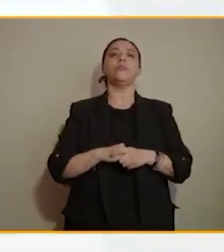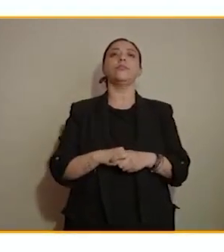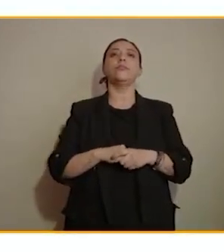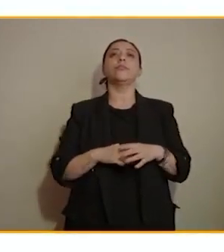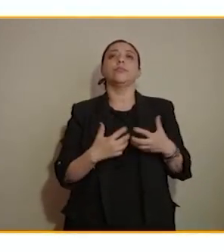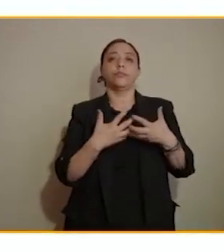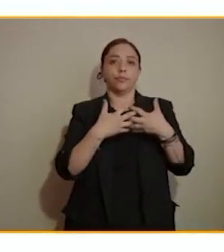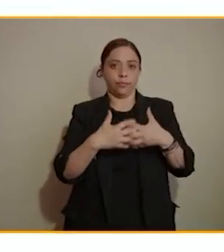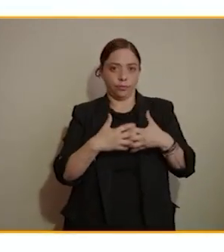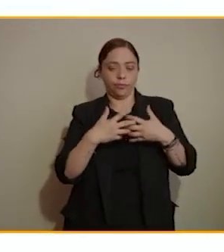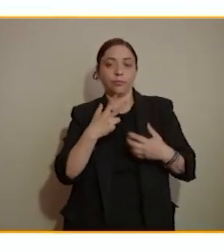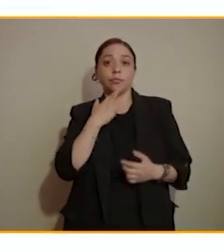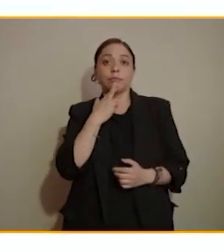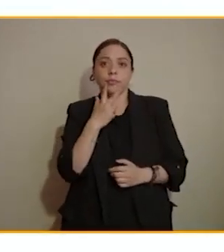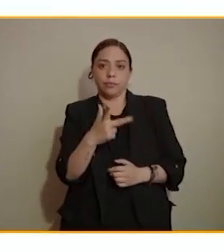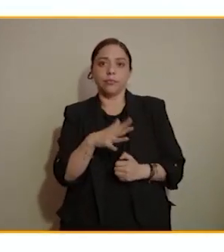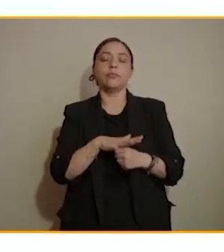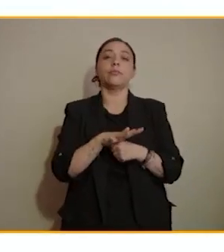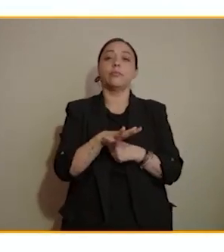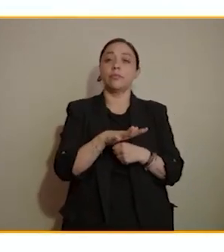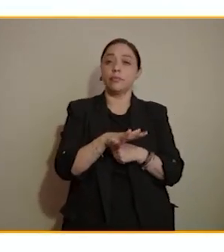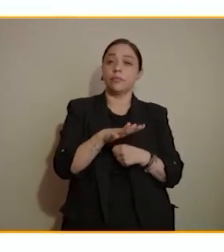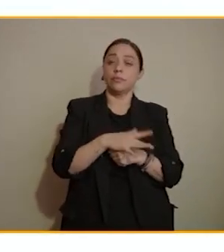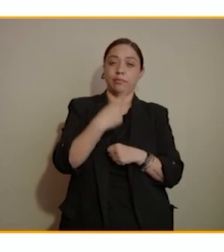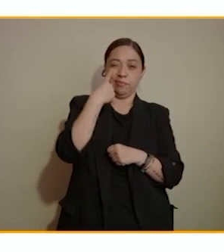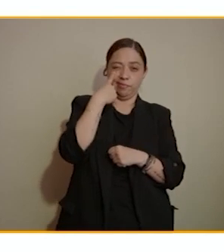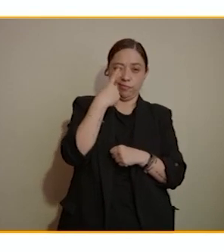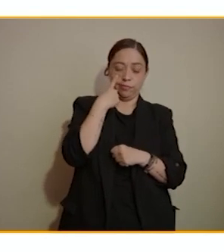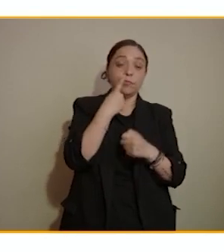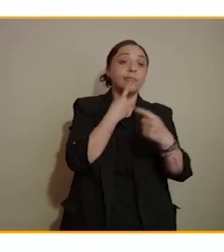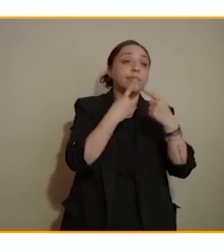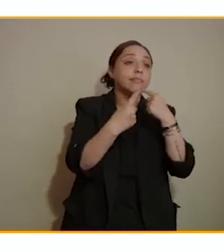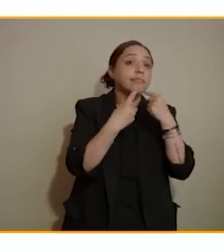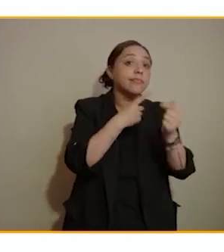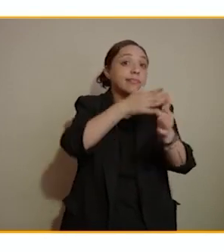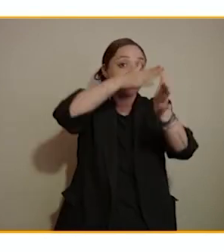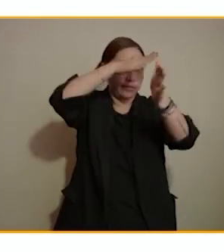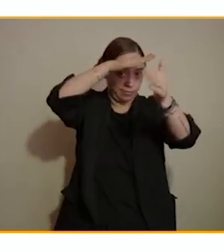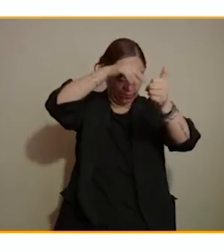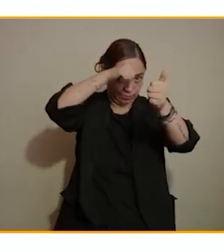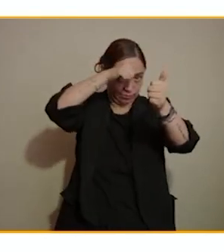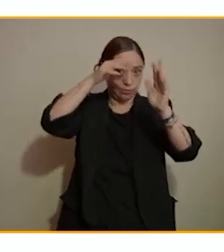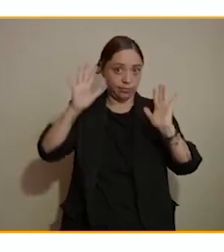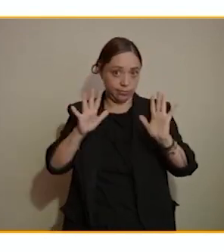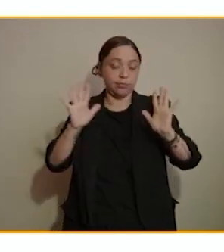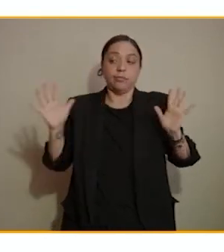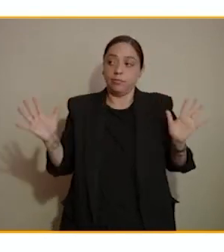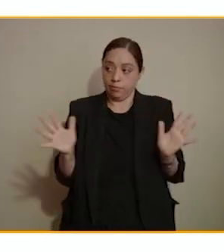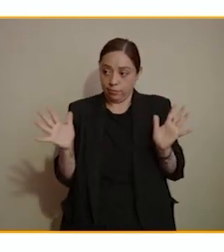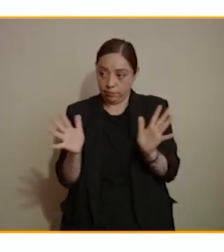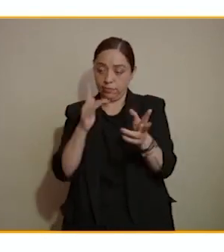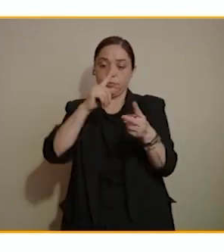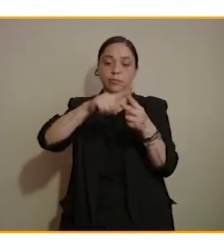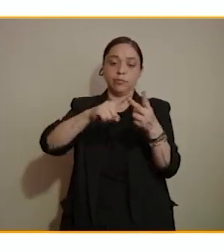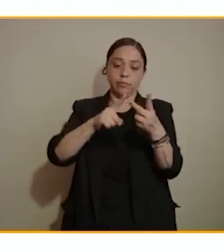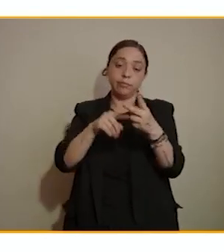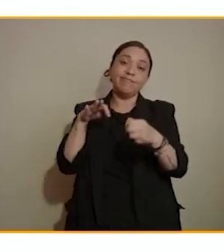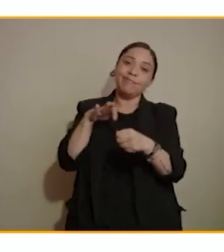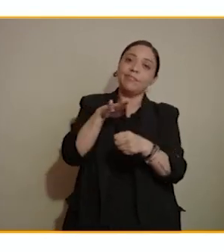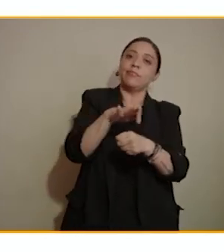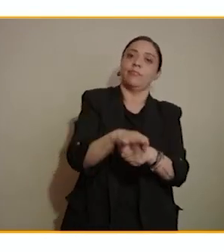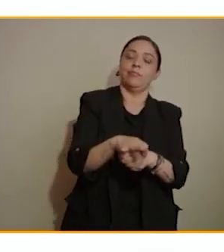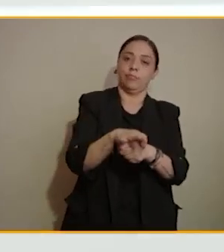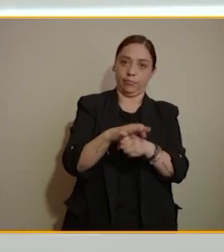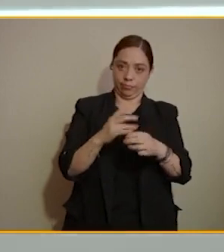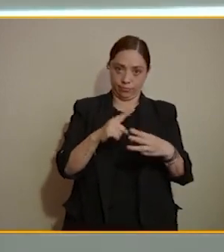mejora, mucho ojo aquí también, deben ser consensuados, deben ser promovidos y deben ser fortalecidos. Esto